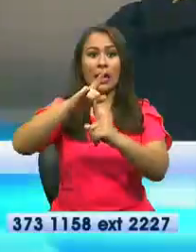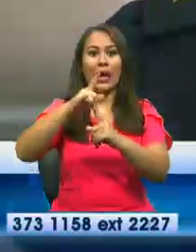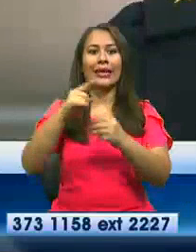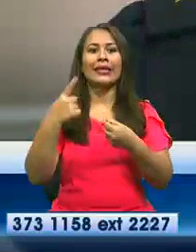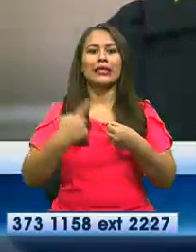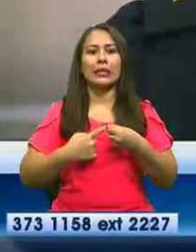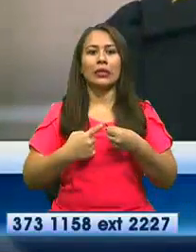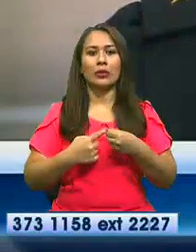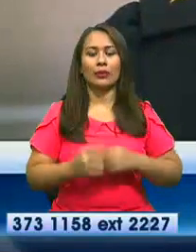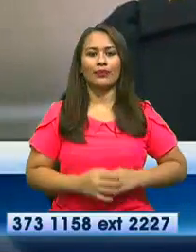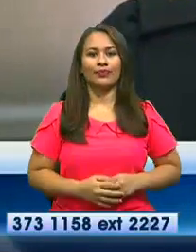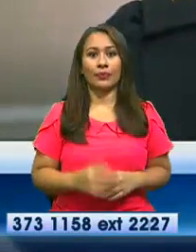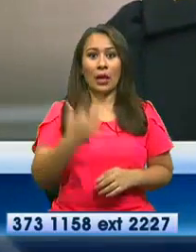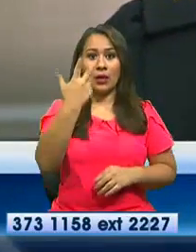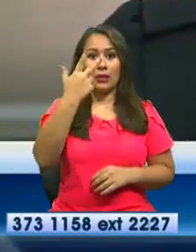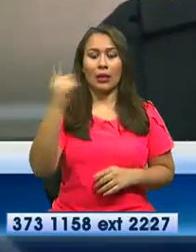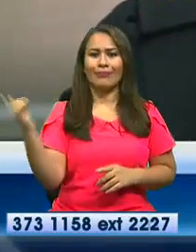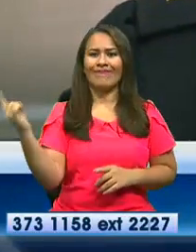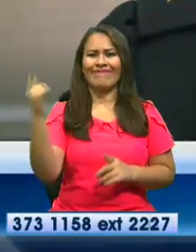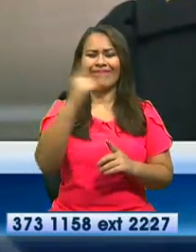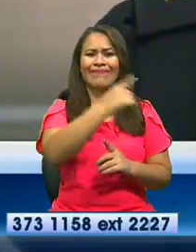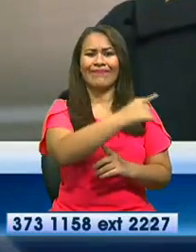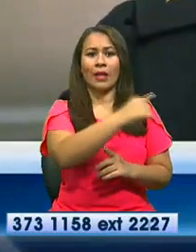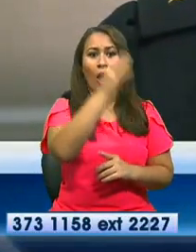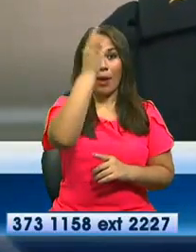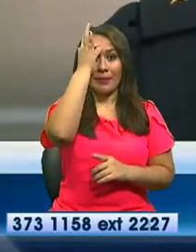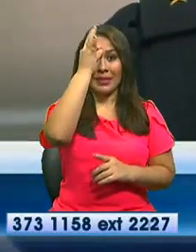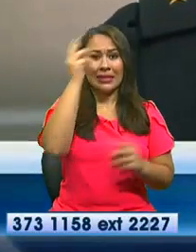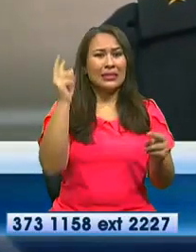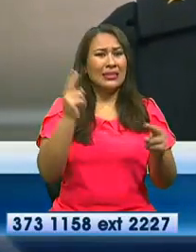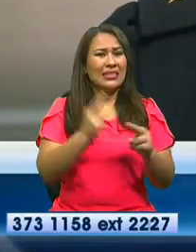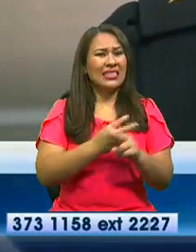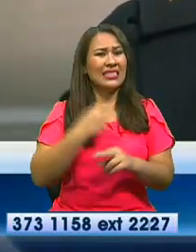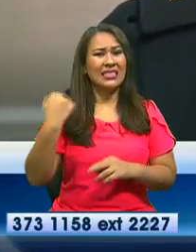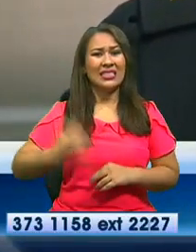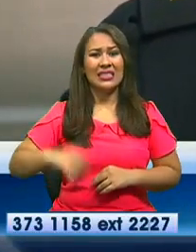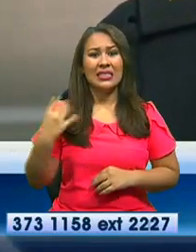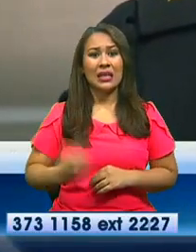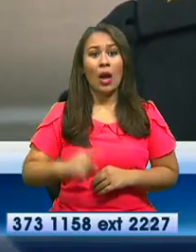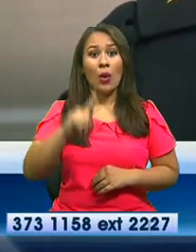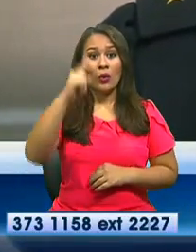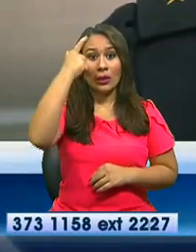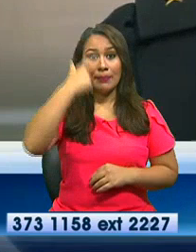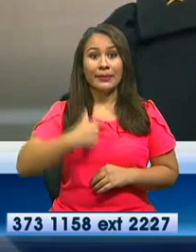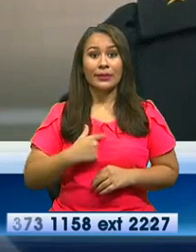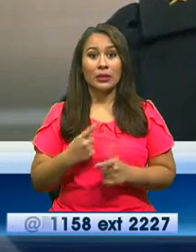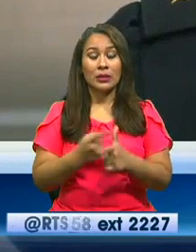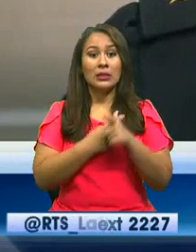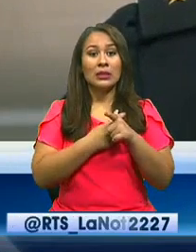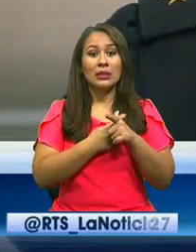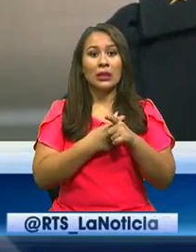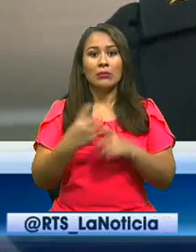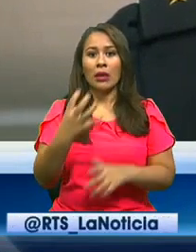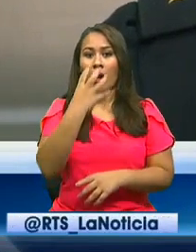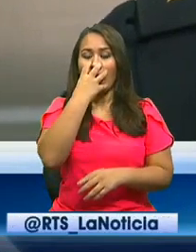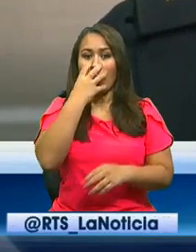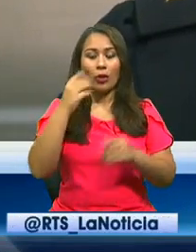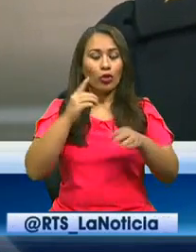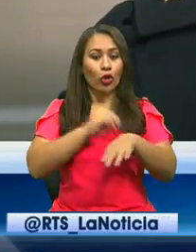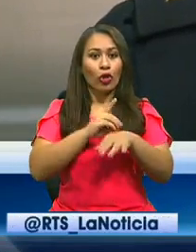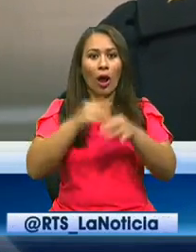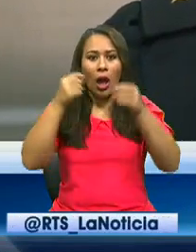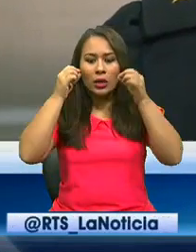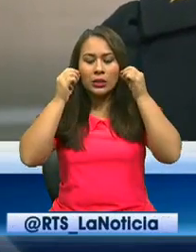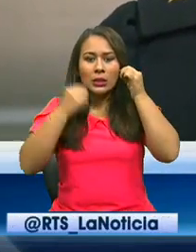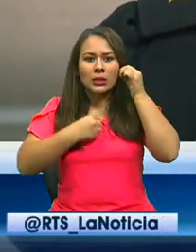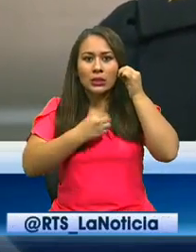3 llegaron en una situación muy crítica acá. Uno de ellos, desgraciadamente, a pesar de las atenciones técnicas